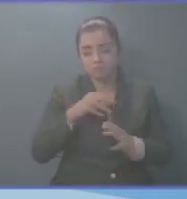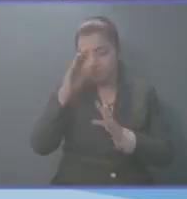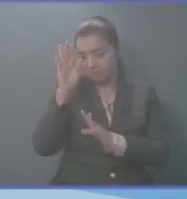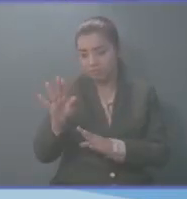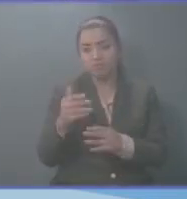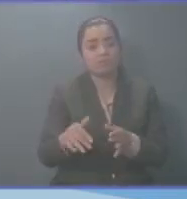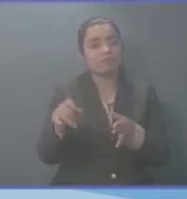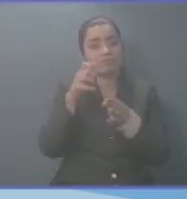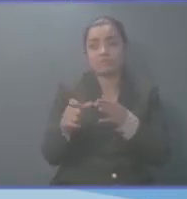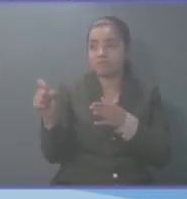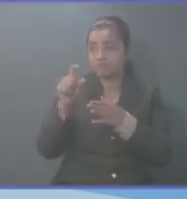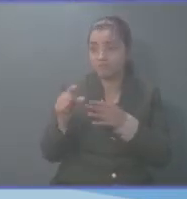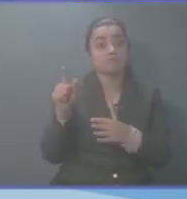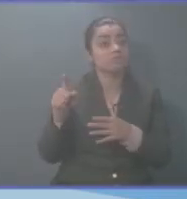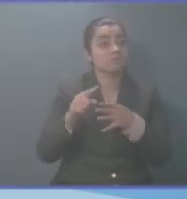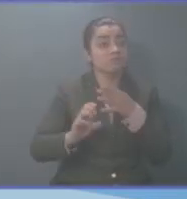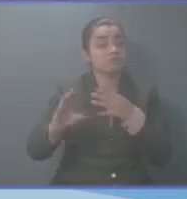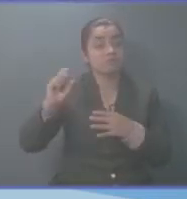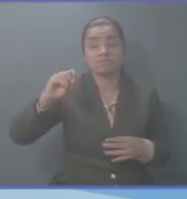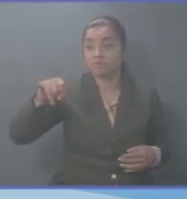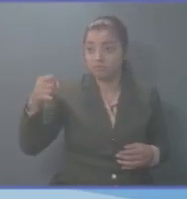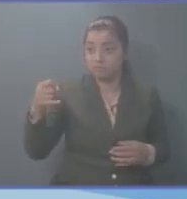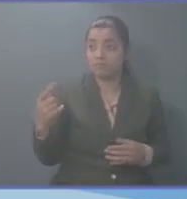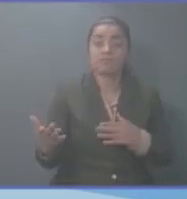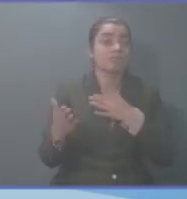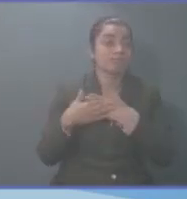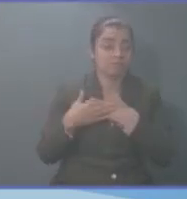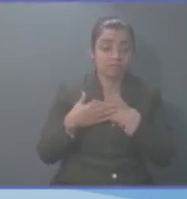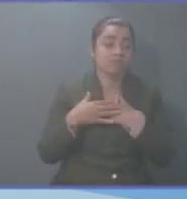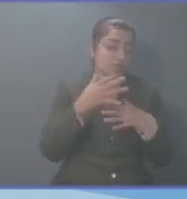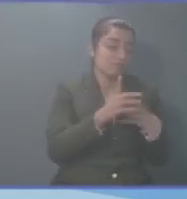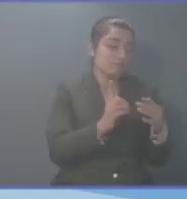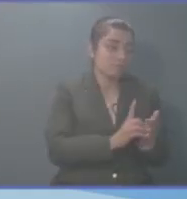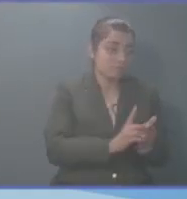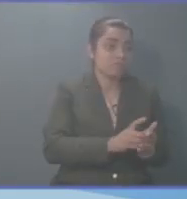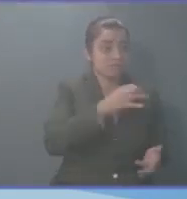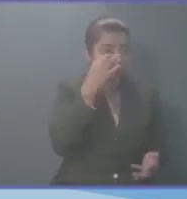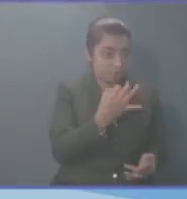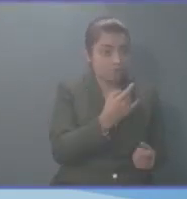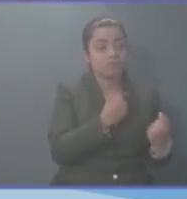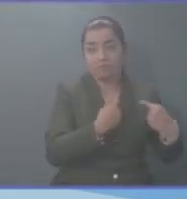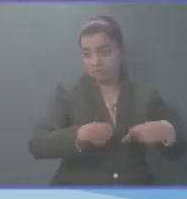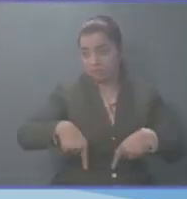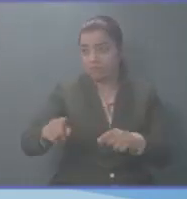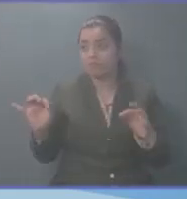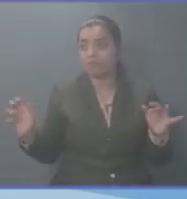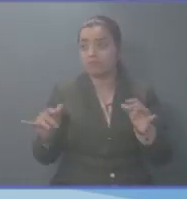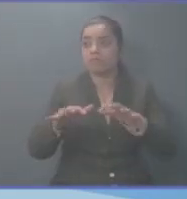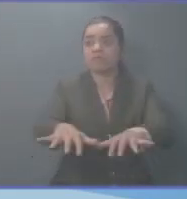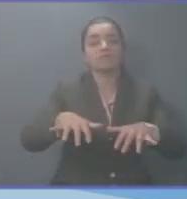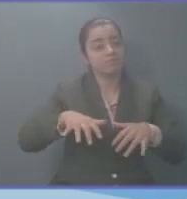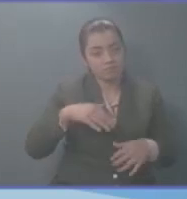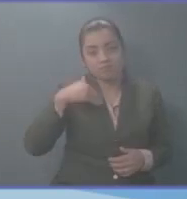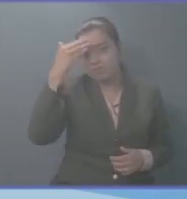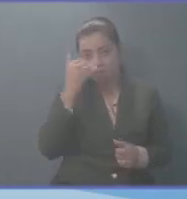las instituciones, y si la Sala de lo Constitucional nos hubiera dicho, señores diputados, ustedes tienen que asistir, te lo